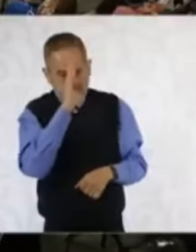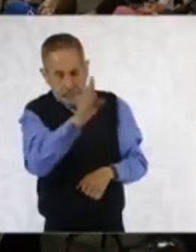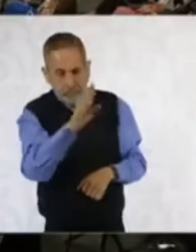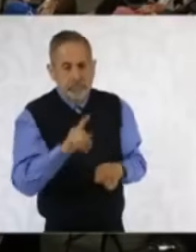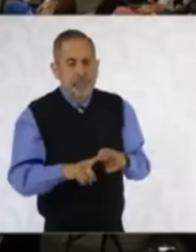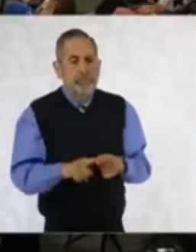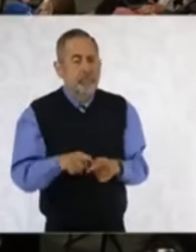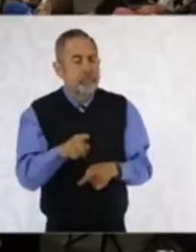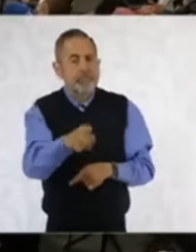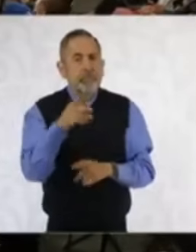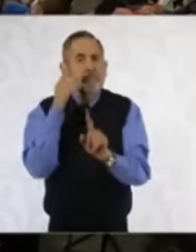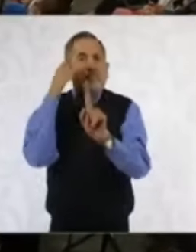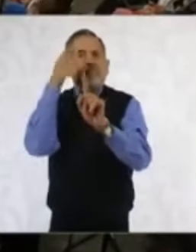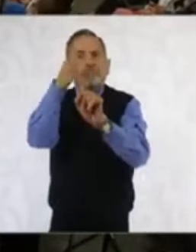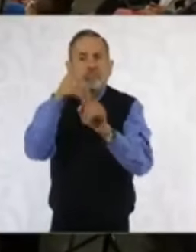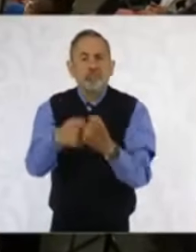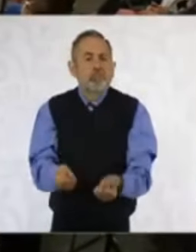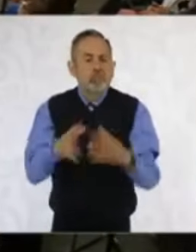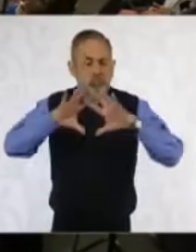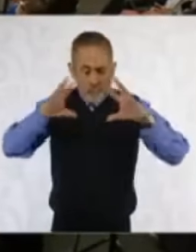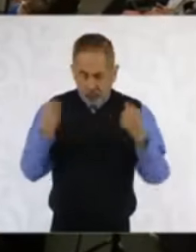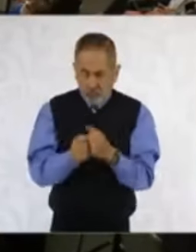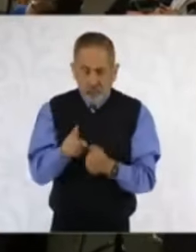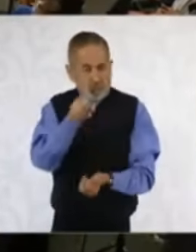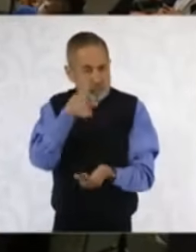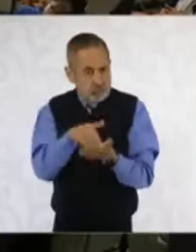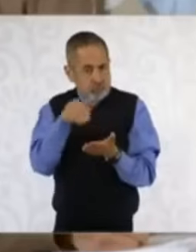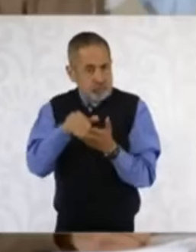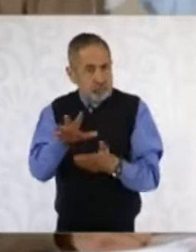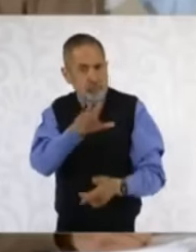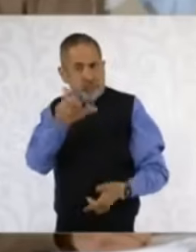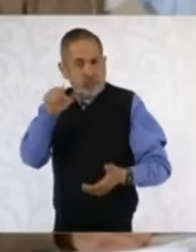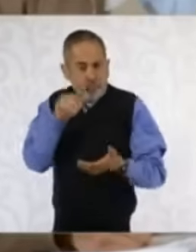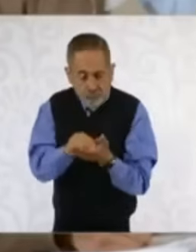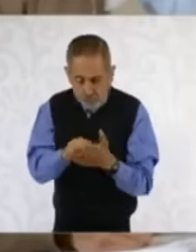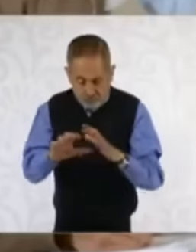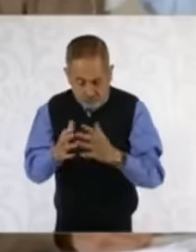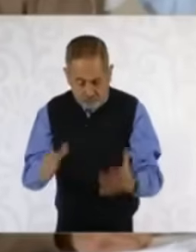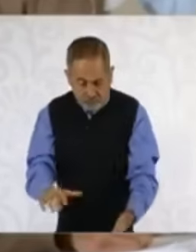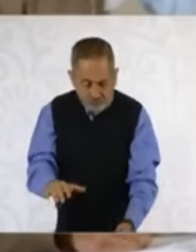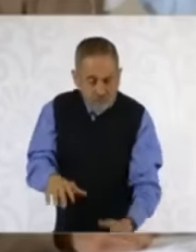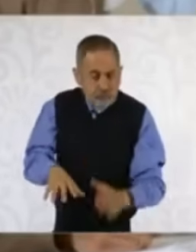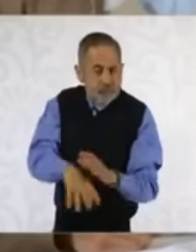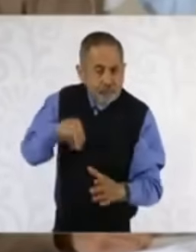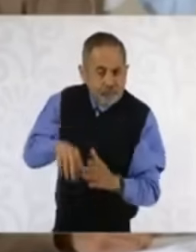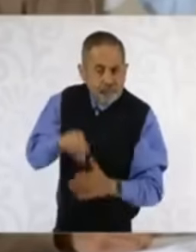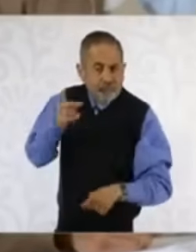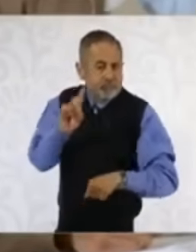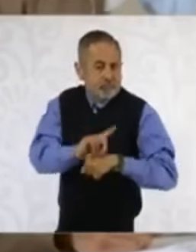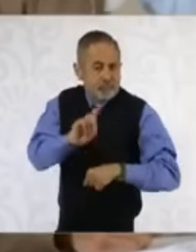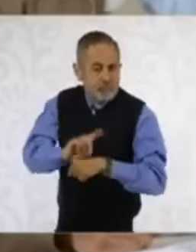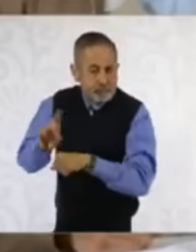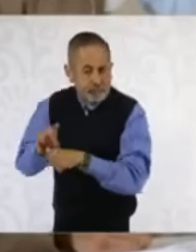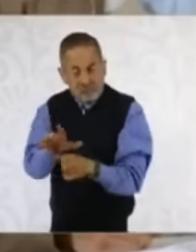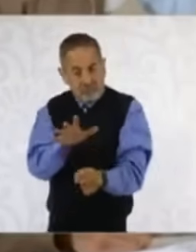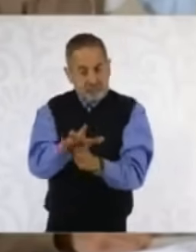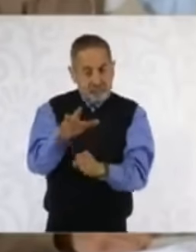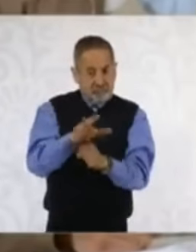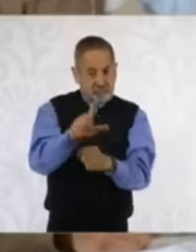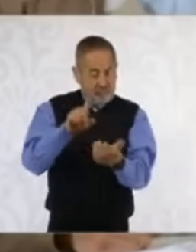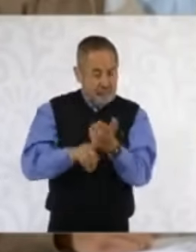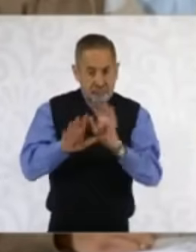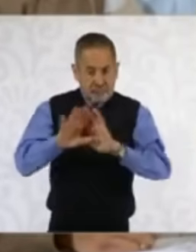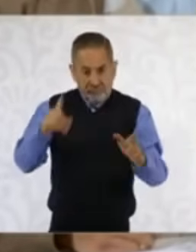metas de producción que están planteando de 1.800.000 barriles diarios, si será suficiente para,